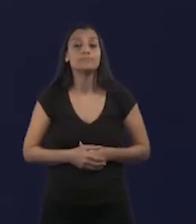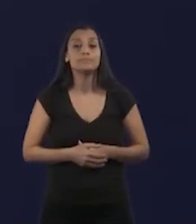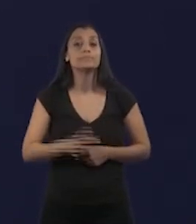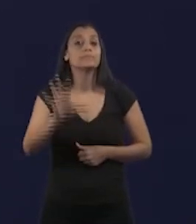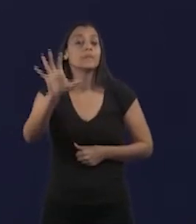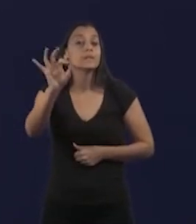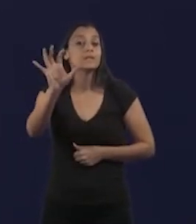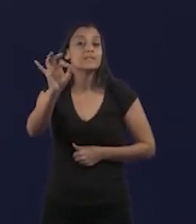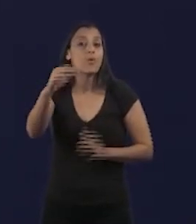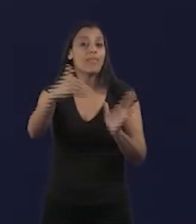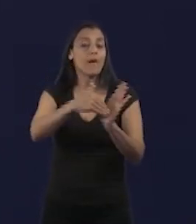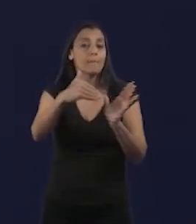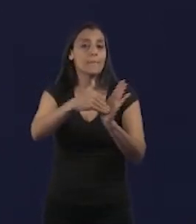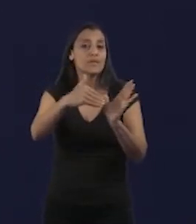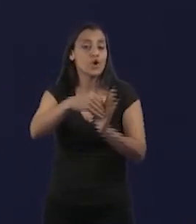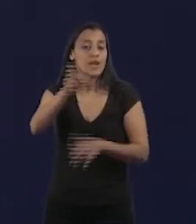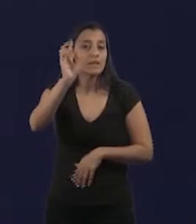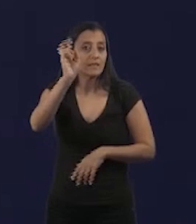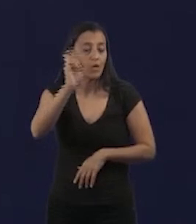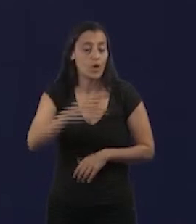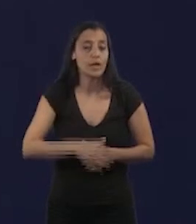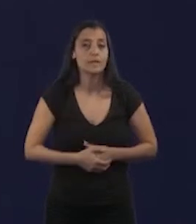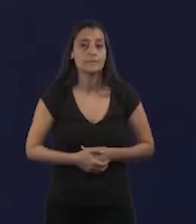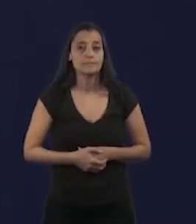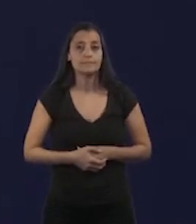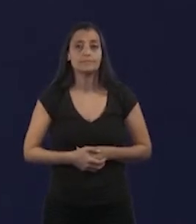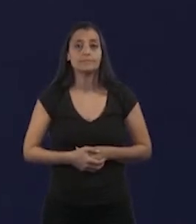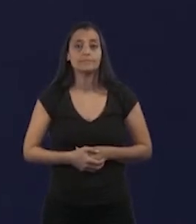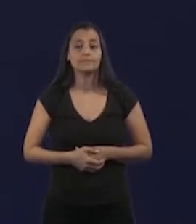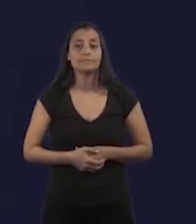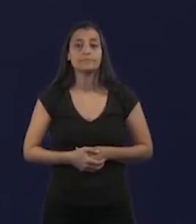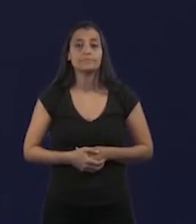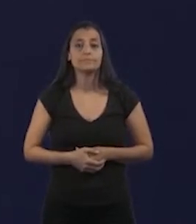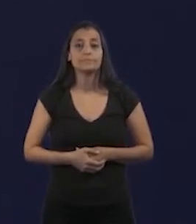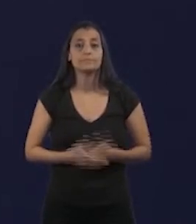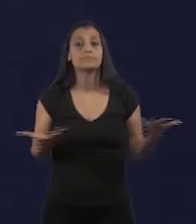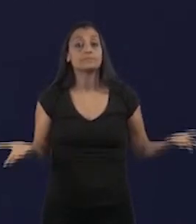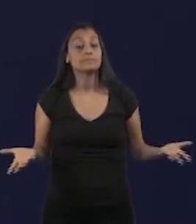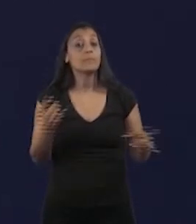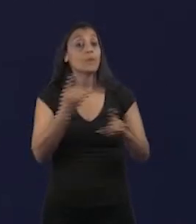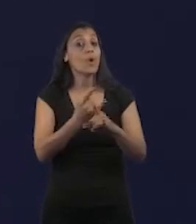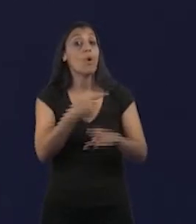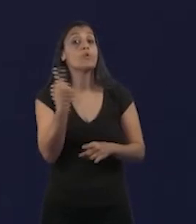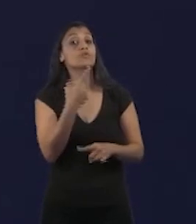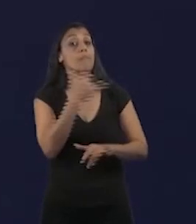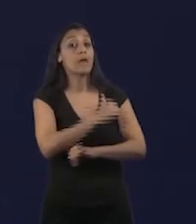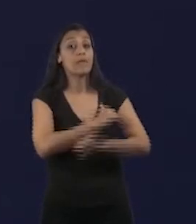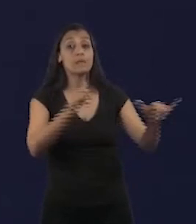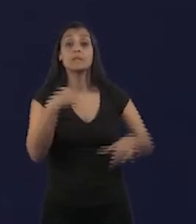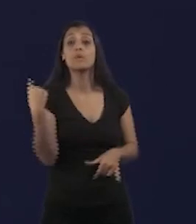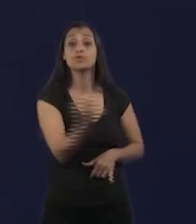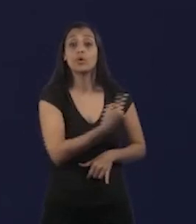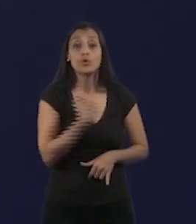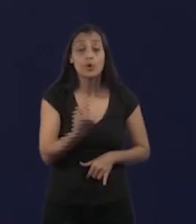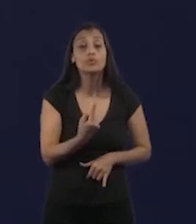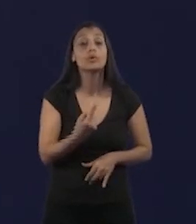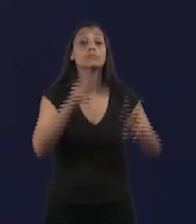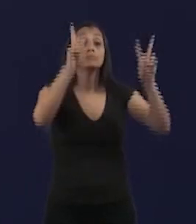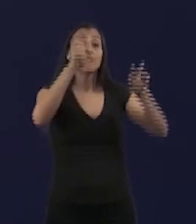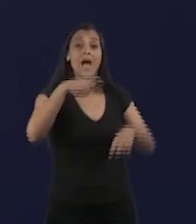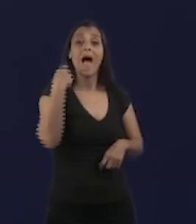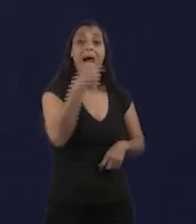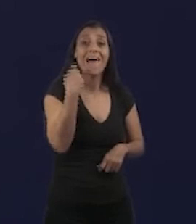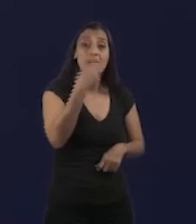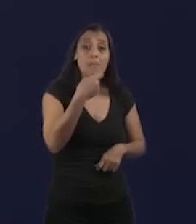50 millones de dólares como decimos siempre los animales para